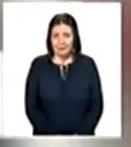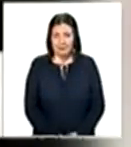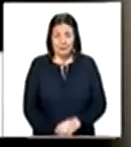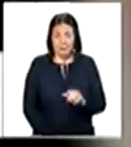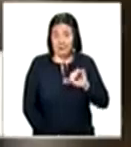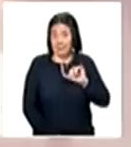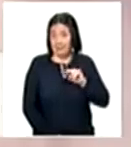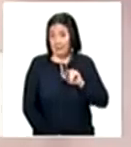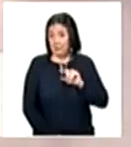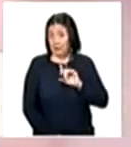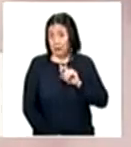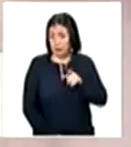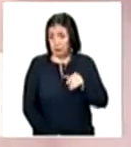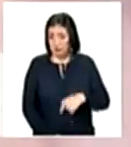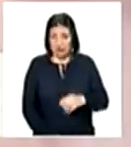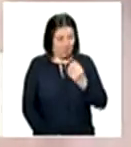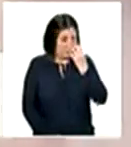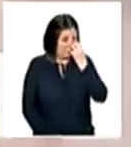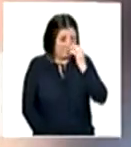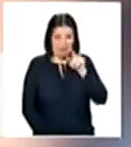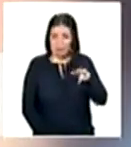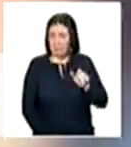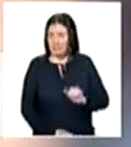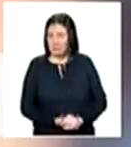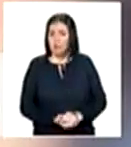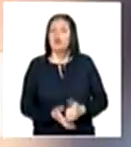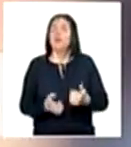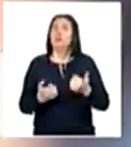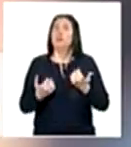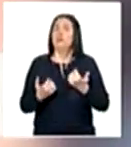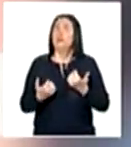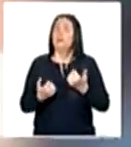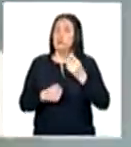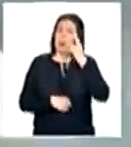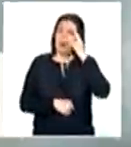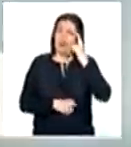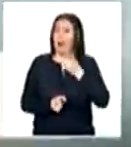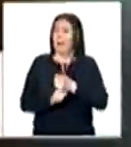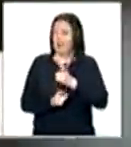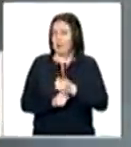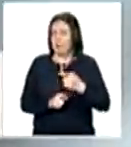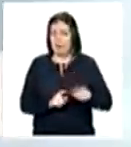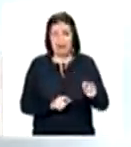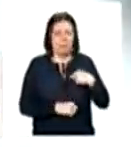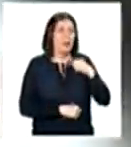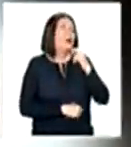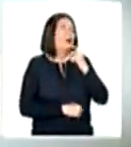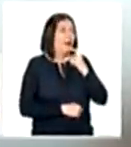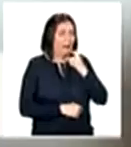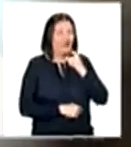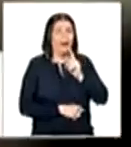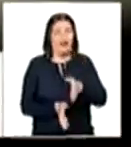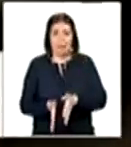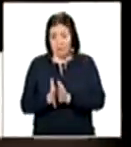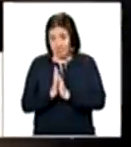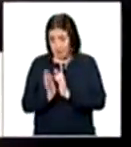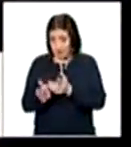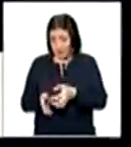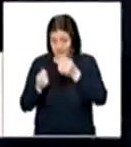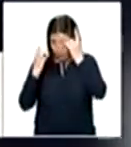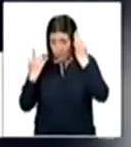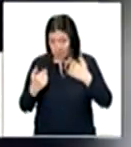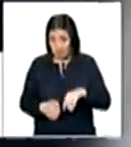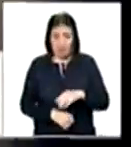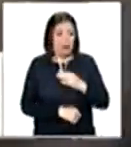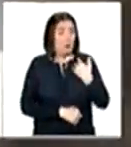Antonio Camacachi es payaso de profesión y por eso su mujer pensó primero que era una broma, pero luego se dio cuenta que la pedida de mano era lo más